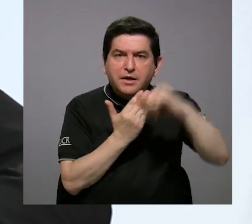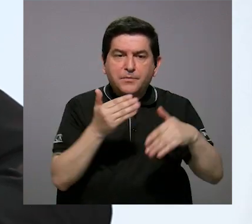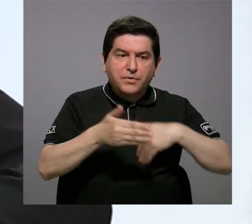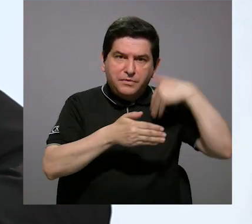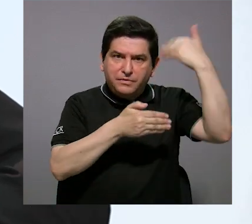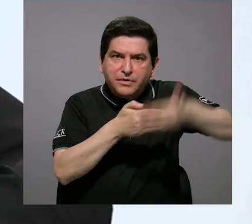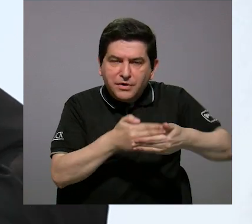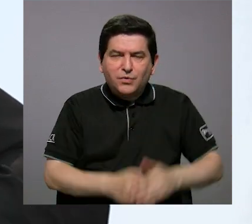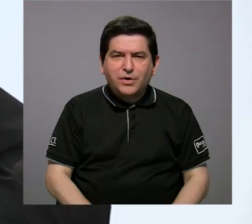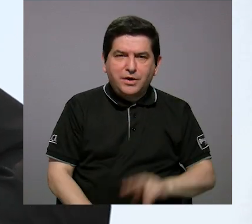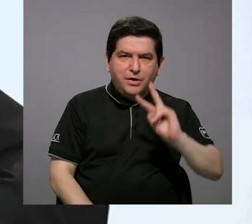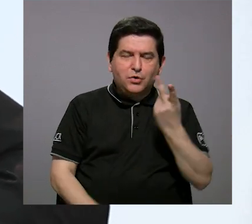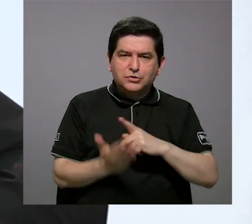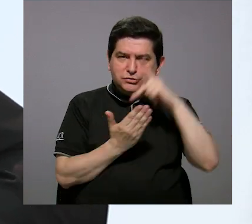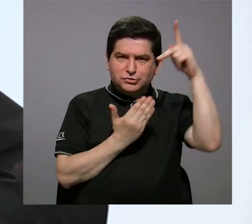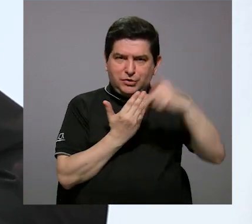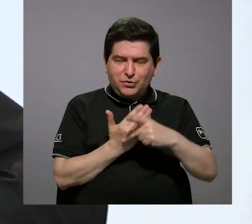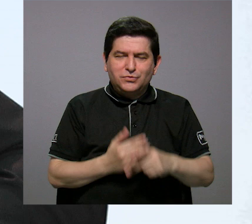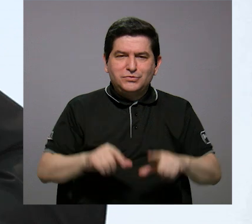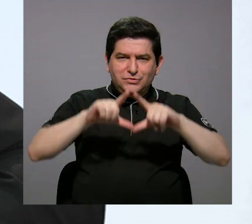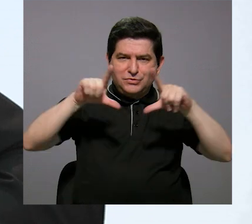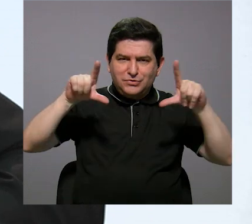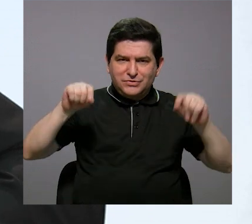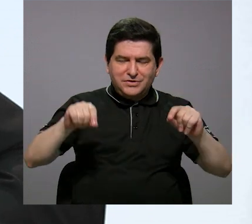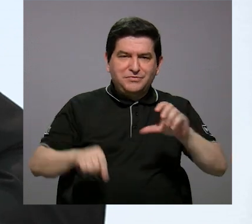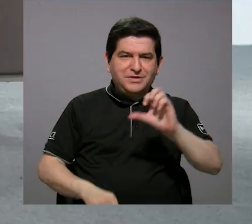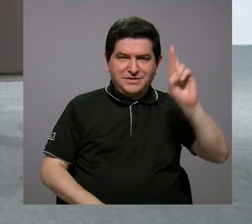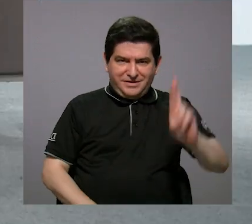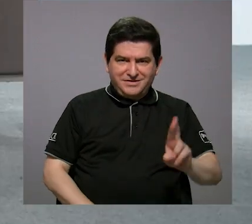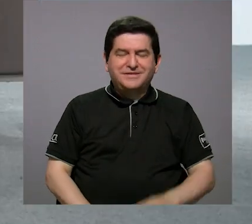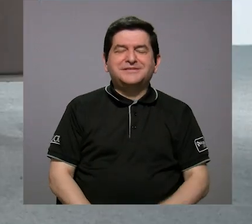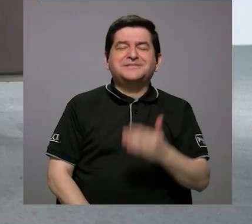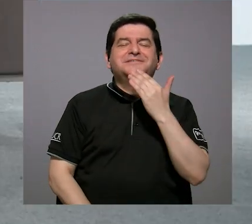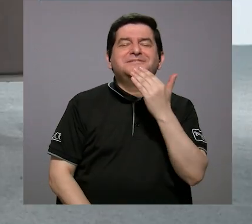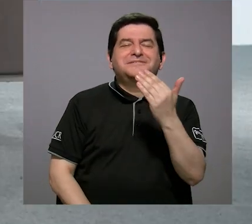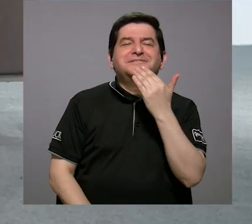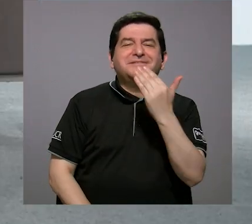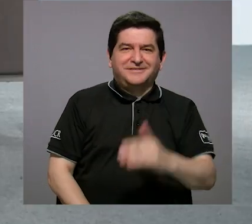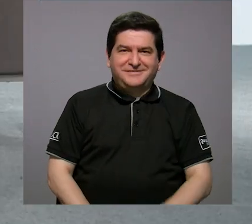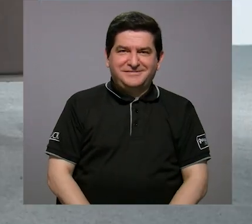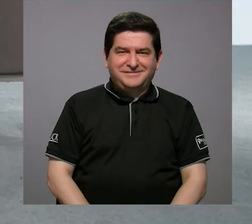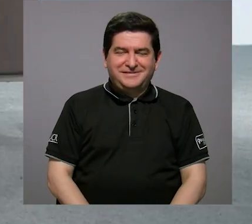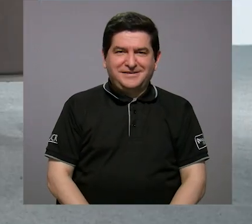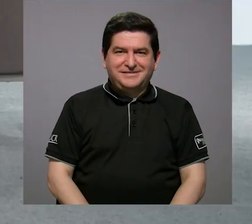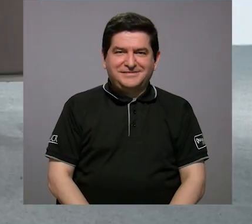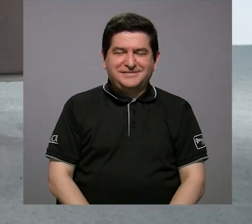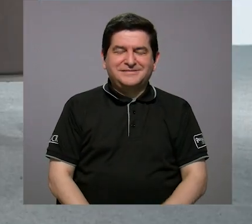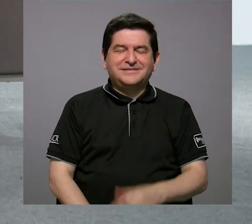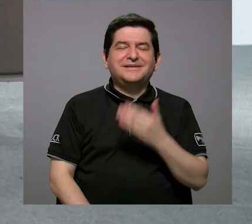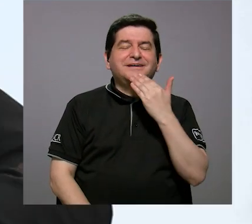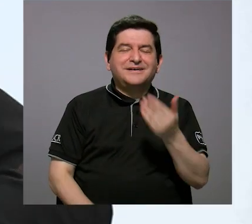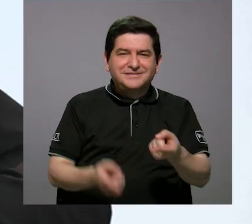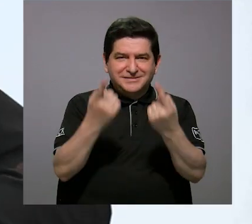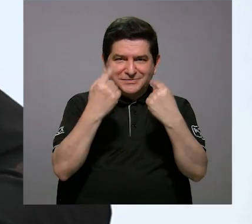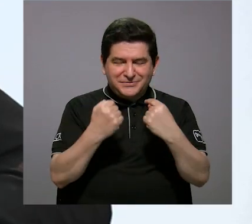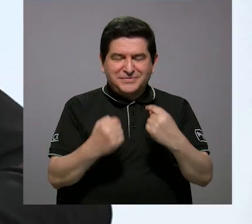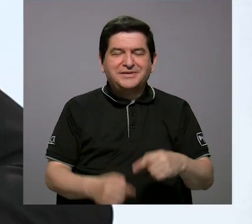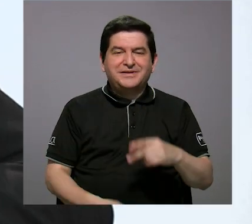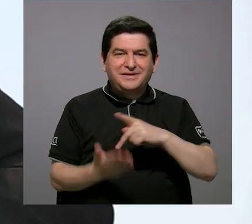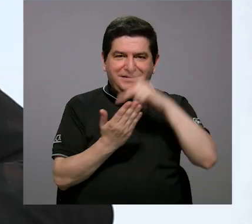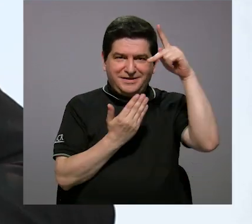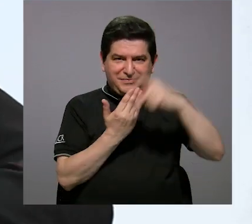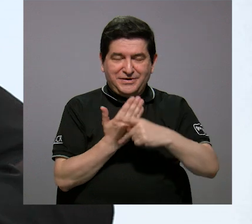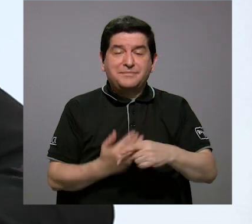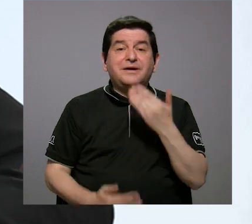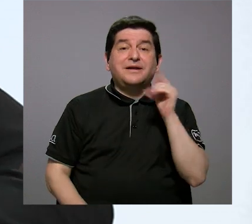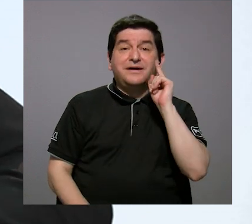y más adelante hacemos un segundo programa sobre billetes de Costa Rica. Bueno, no, muchísimas gracias y encantado de estar en el programa. Gracias a usted.